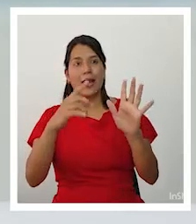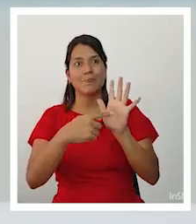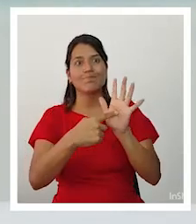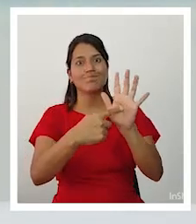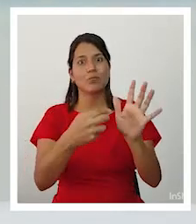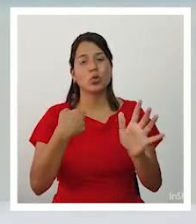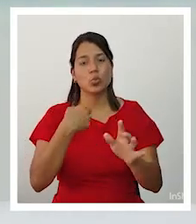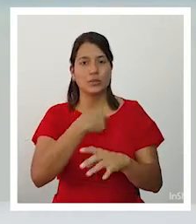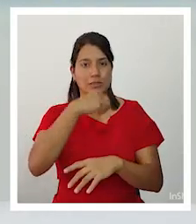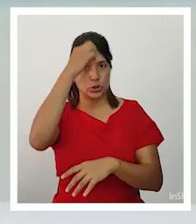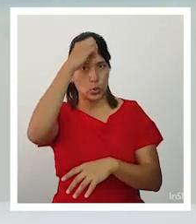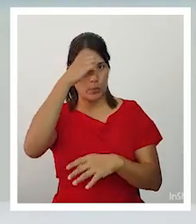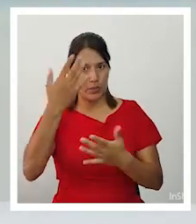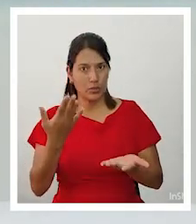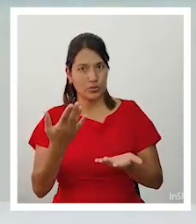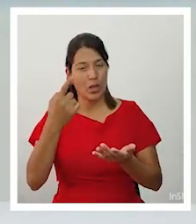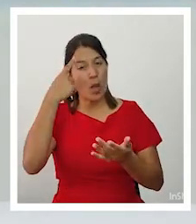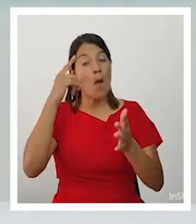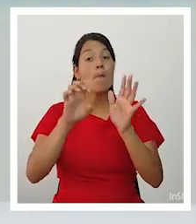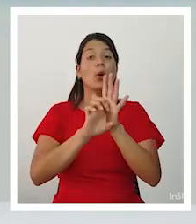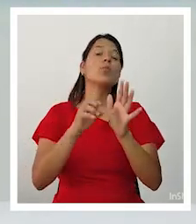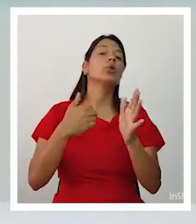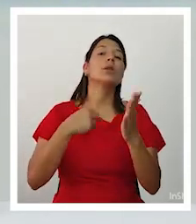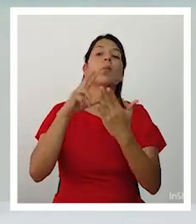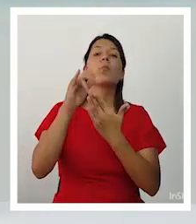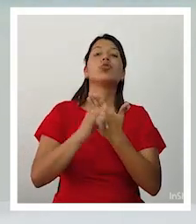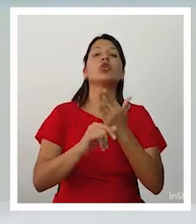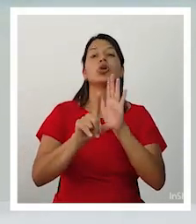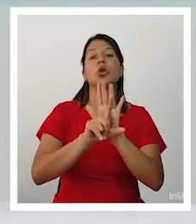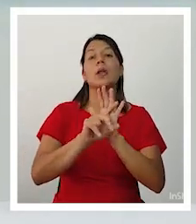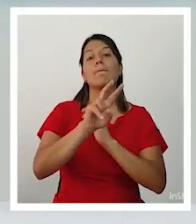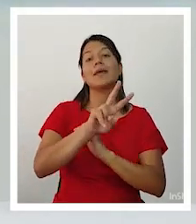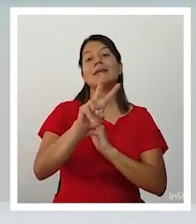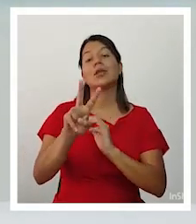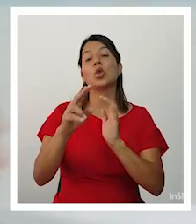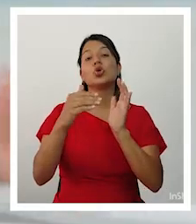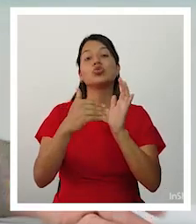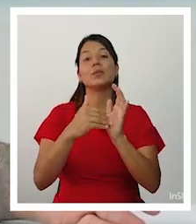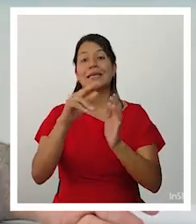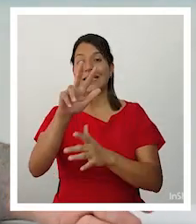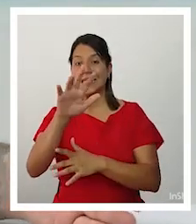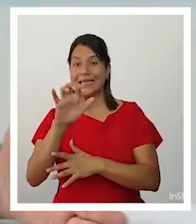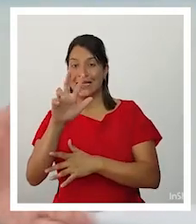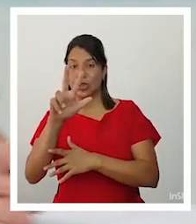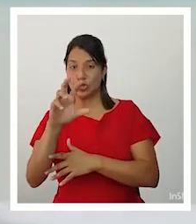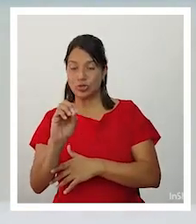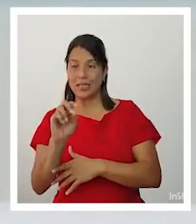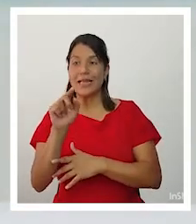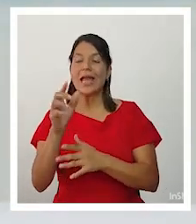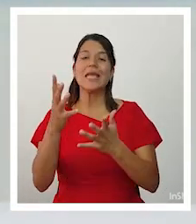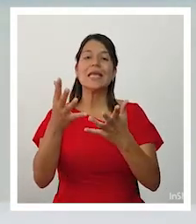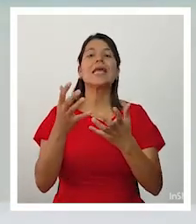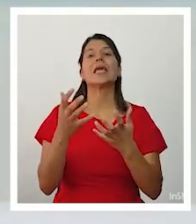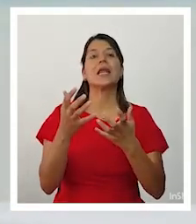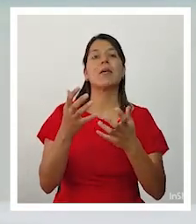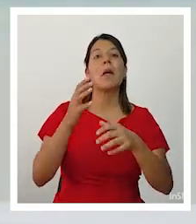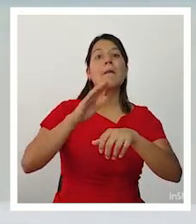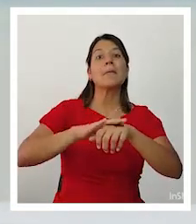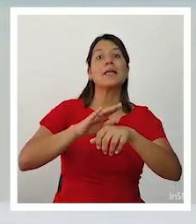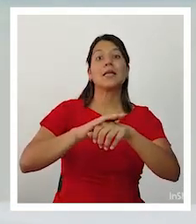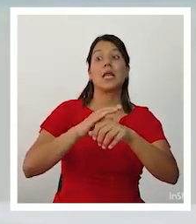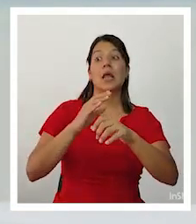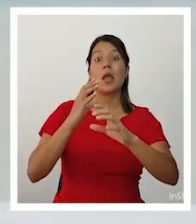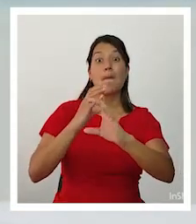ejemplo, tenemos un proyecto de ley que es el 22.530, donde se quería extender la vida útil de los autobuses